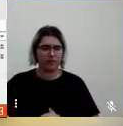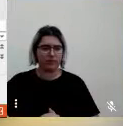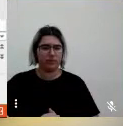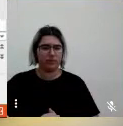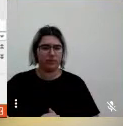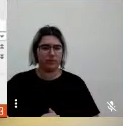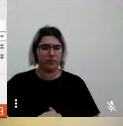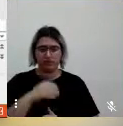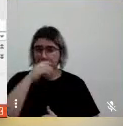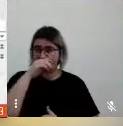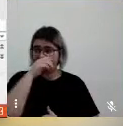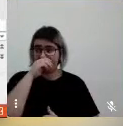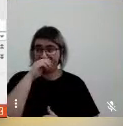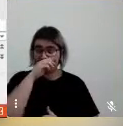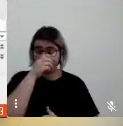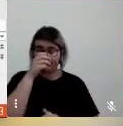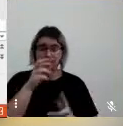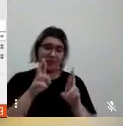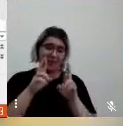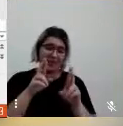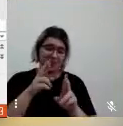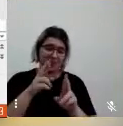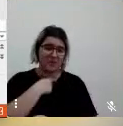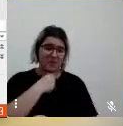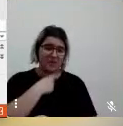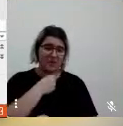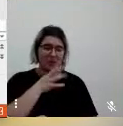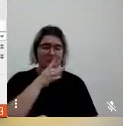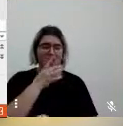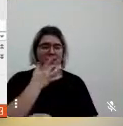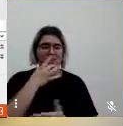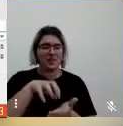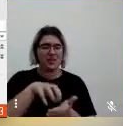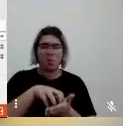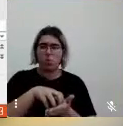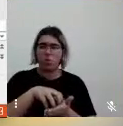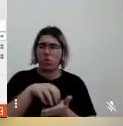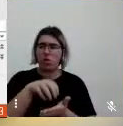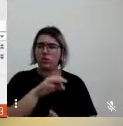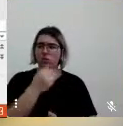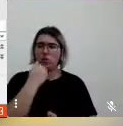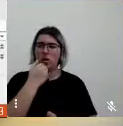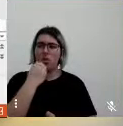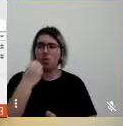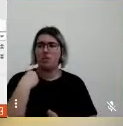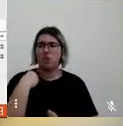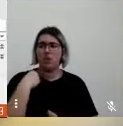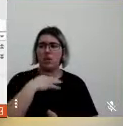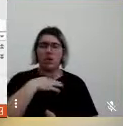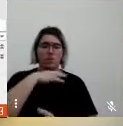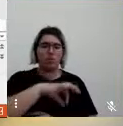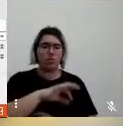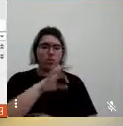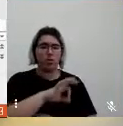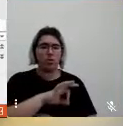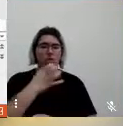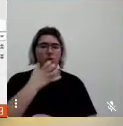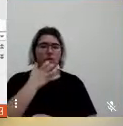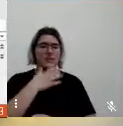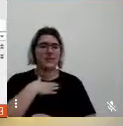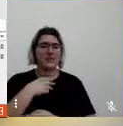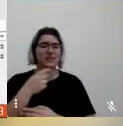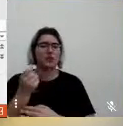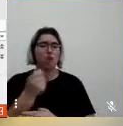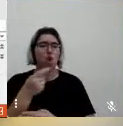Entonces, bueno, espero que os haya gustado y ahora eso, las dudas que tengáis, si queréis me podéis preguntar o si queréis podéis tomar nota de mi correo